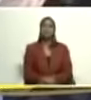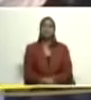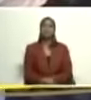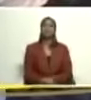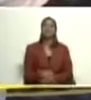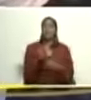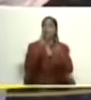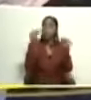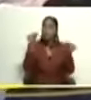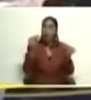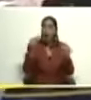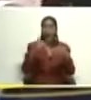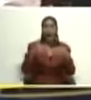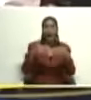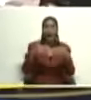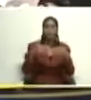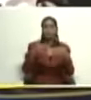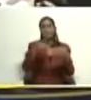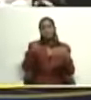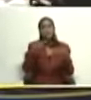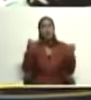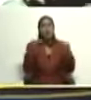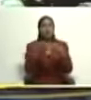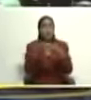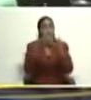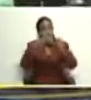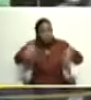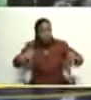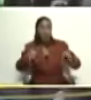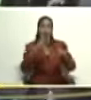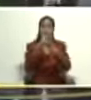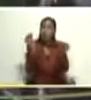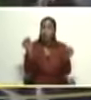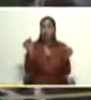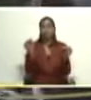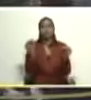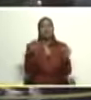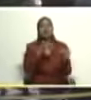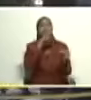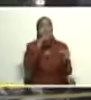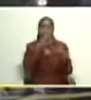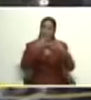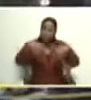no a la división y a la polarización negativa. No. Me opongo.